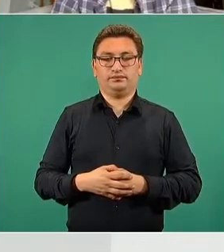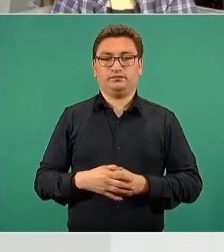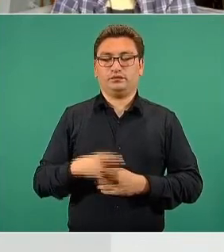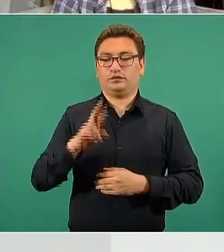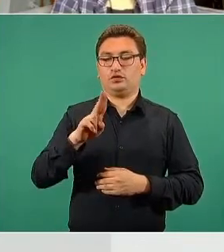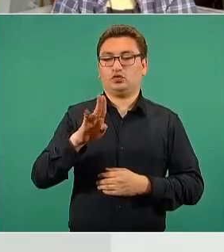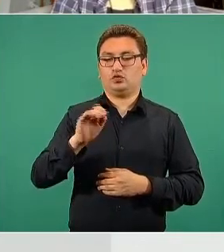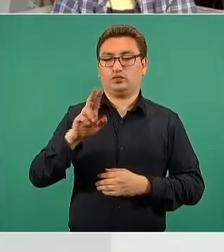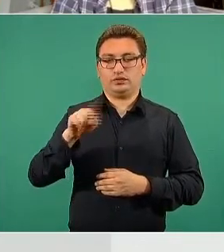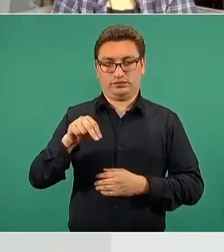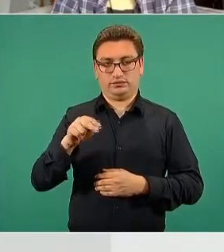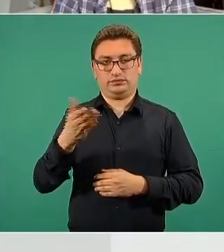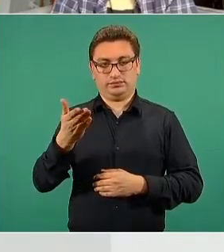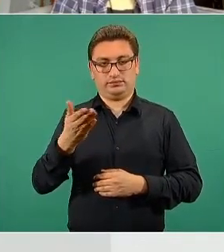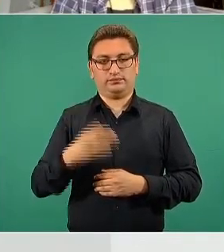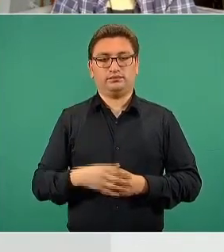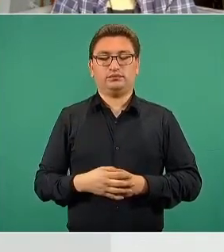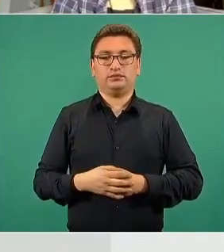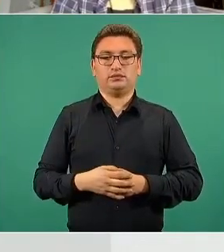Rubén